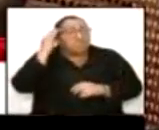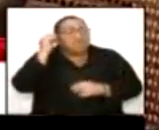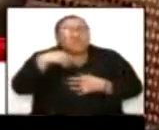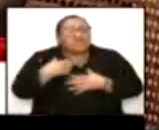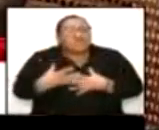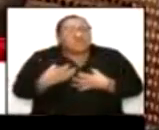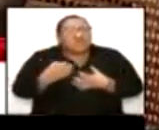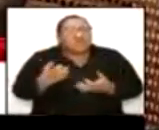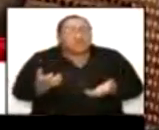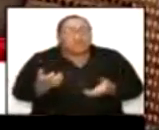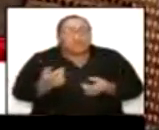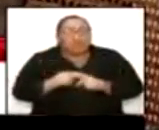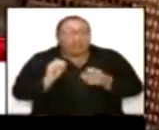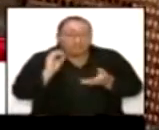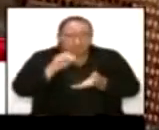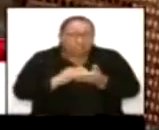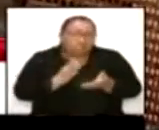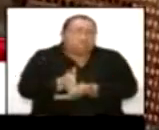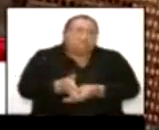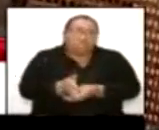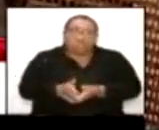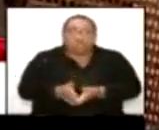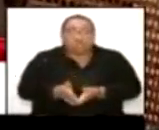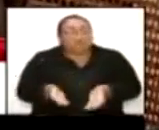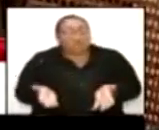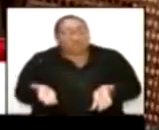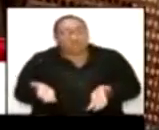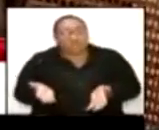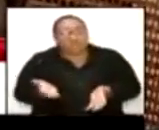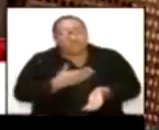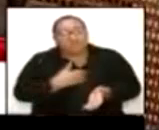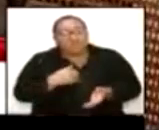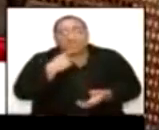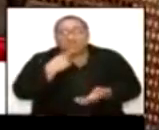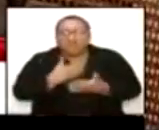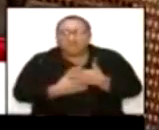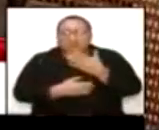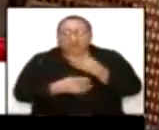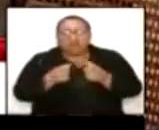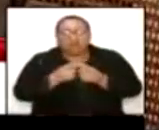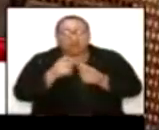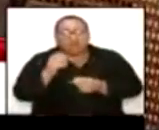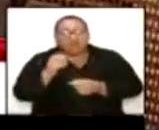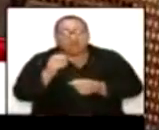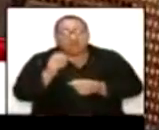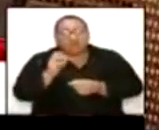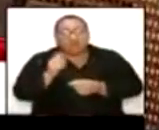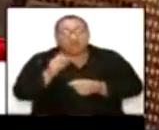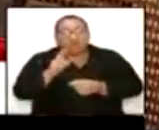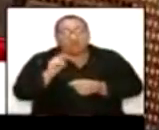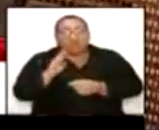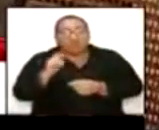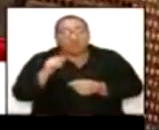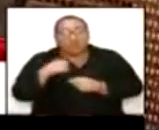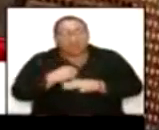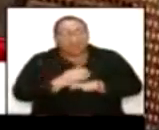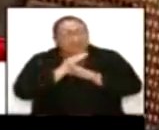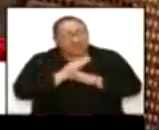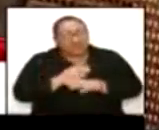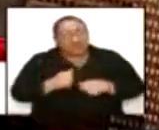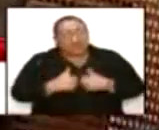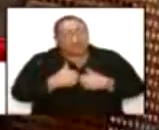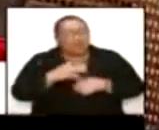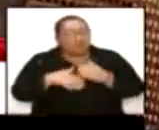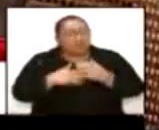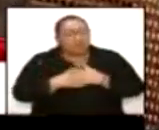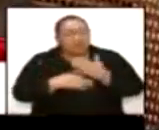deseo, se debe imponer. Presidente, termino agradeciendo a la congresista Arimborgo que hay que defender la vida en todos sus